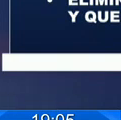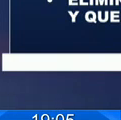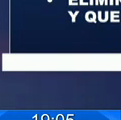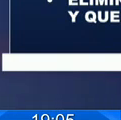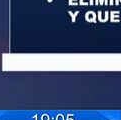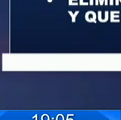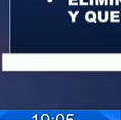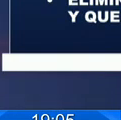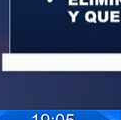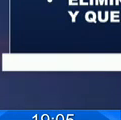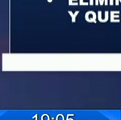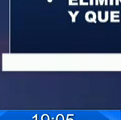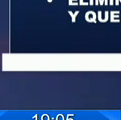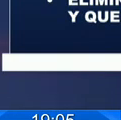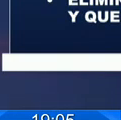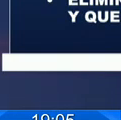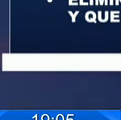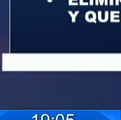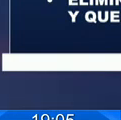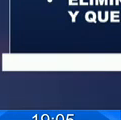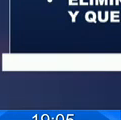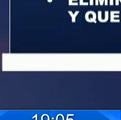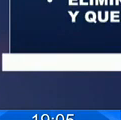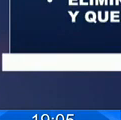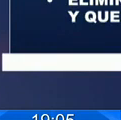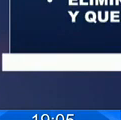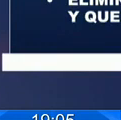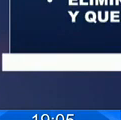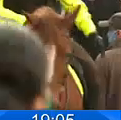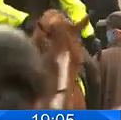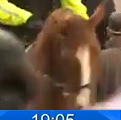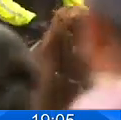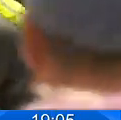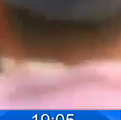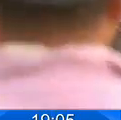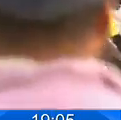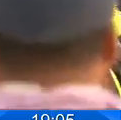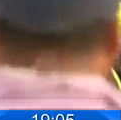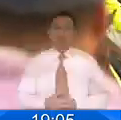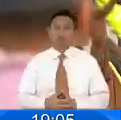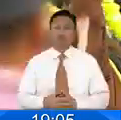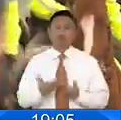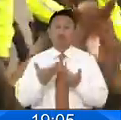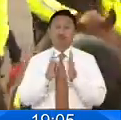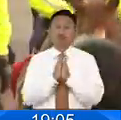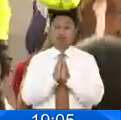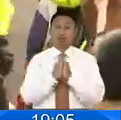que la competencia pase a ser del municipio. Pedidos que en varias oportunidades han sido negados